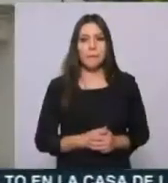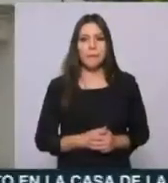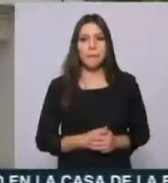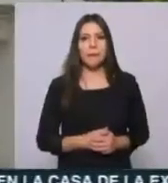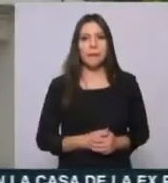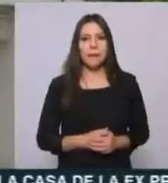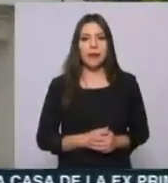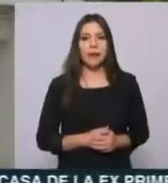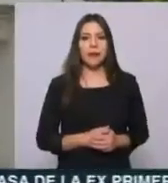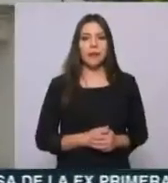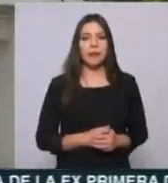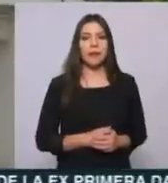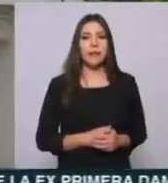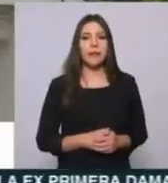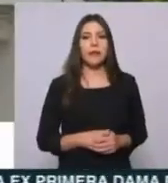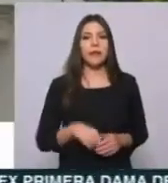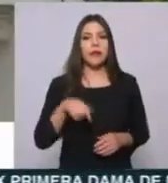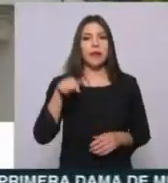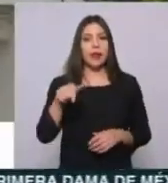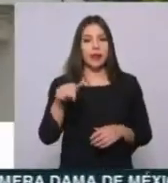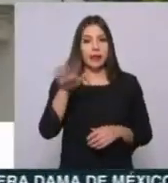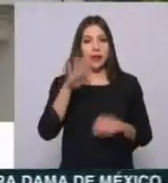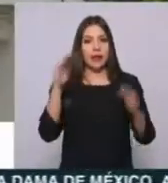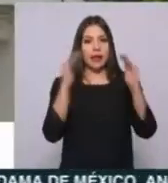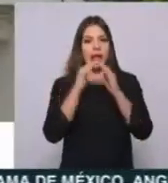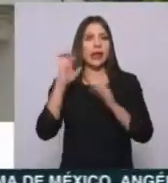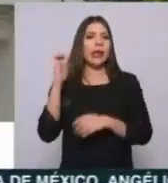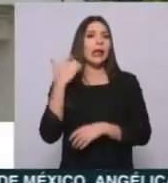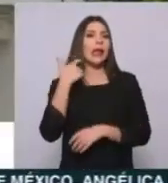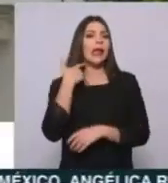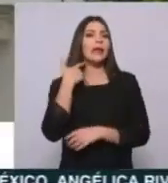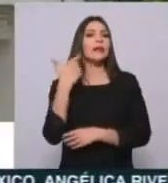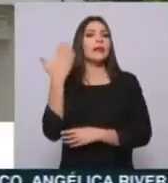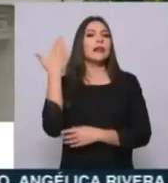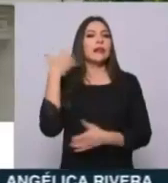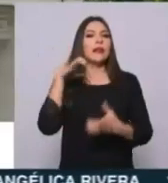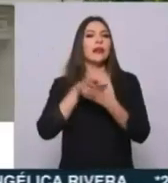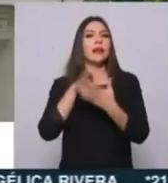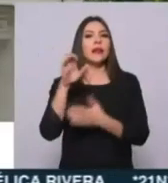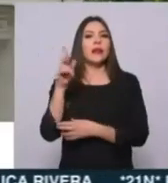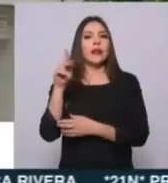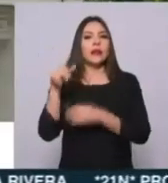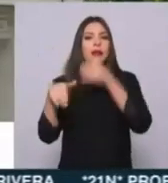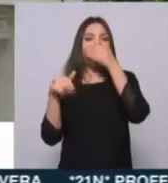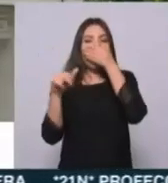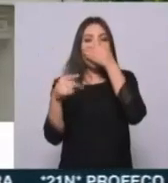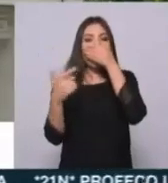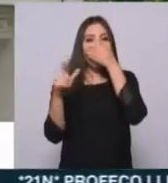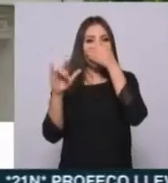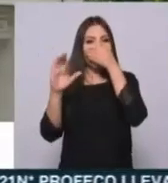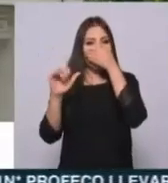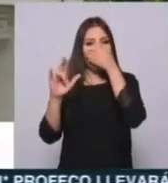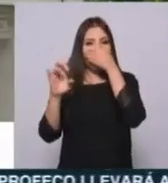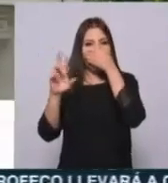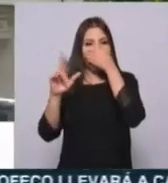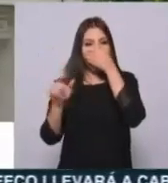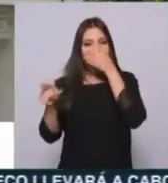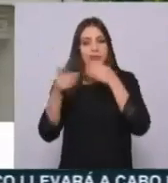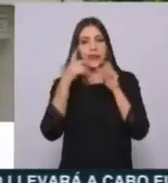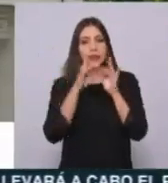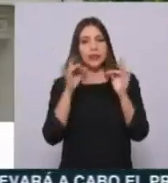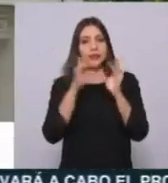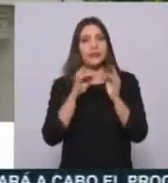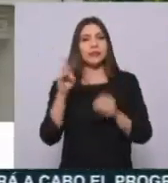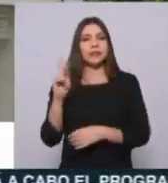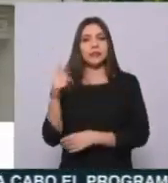Este es el domicilio de la ex primera dama Angélica Rivera, donde la madrugada de este viernes, de acuerdo con la Procuraduría General de Justicia de